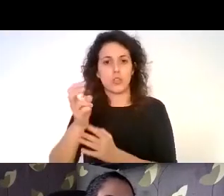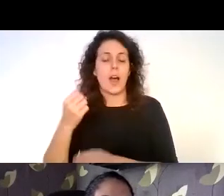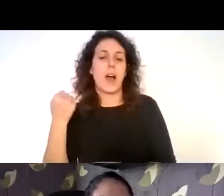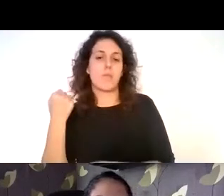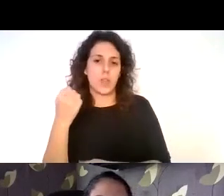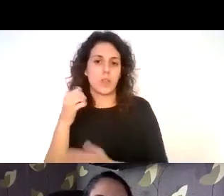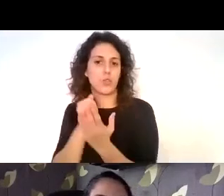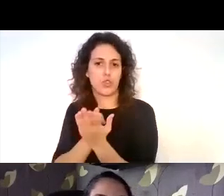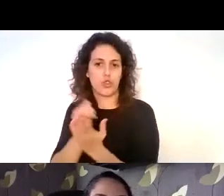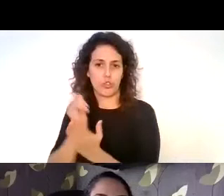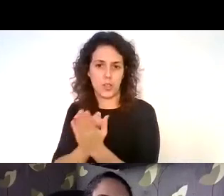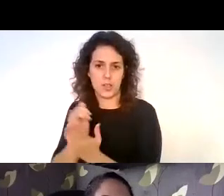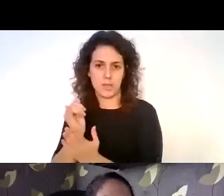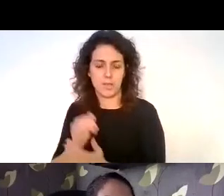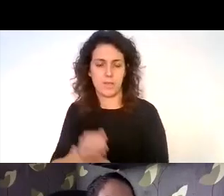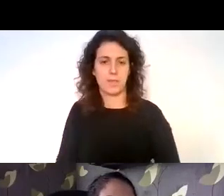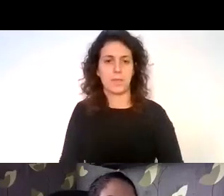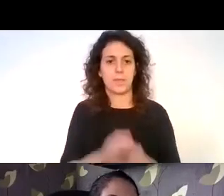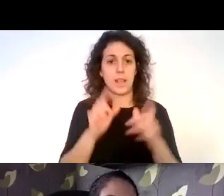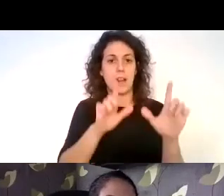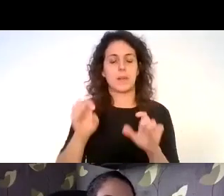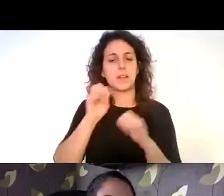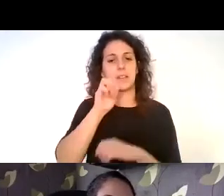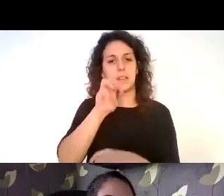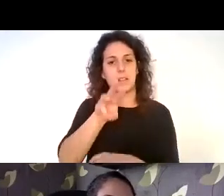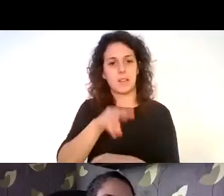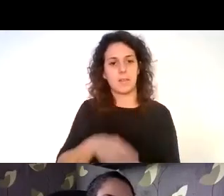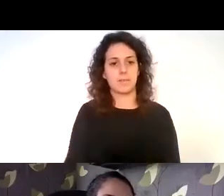cosecha. Lámina 13.